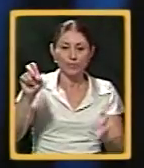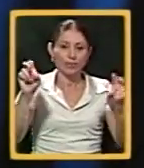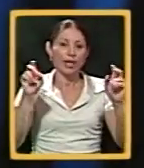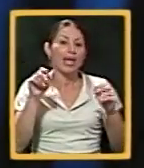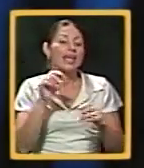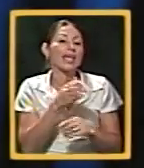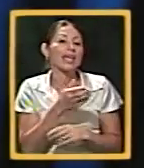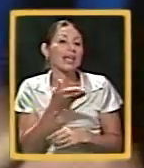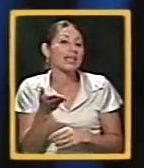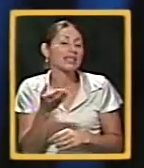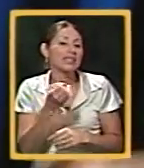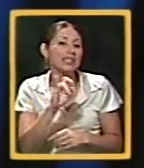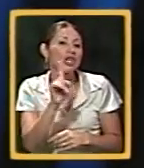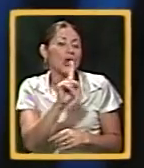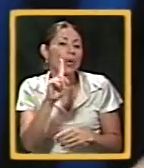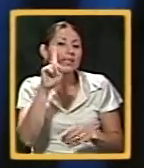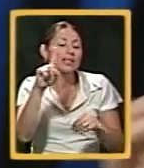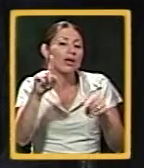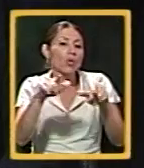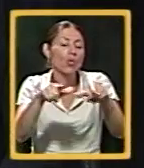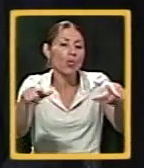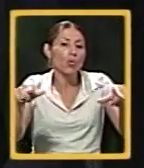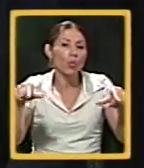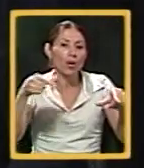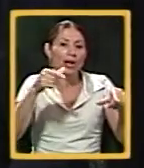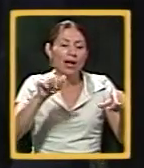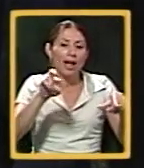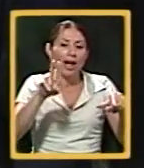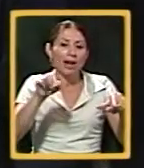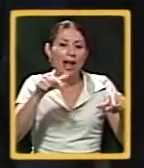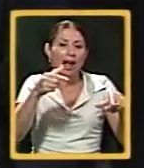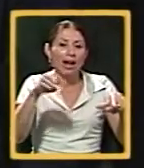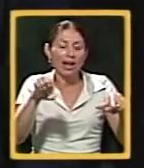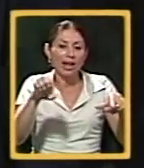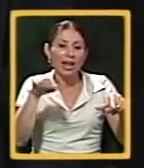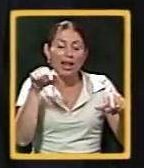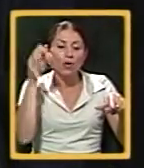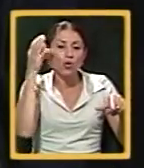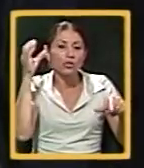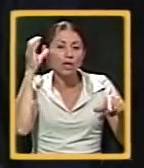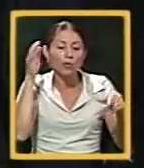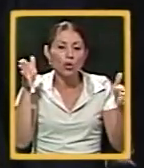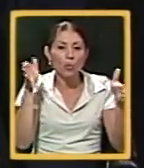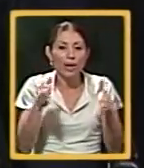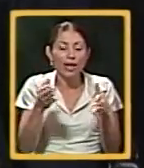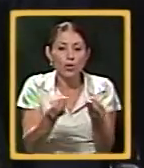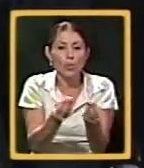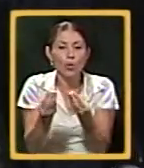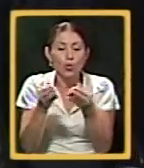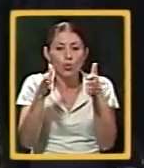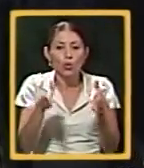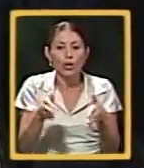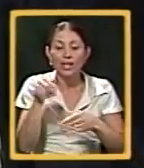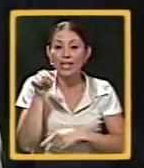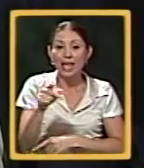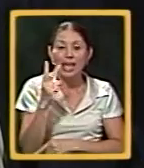físicamente en un garaje, el concepto de un pequeño productor y ahí se